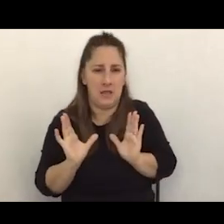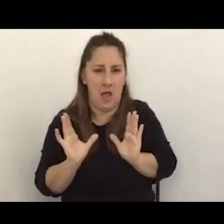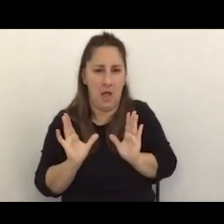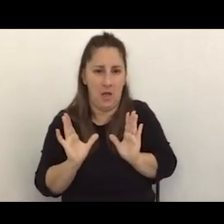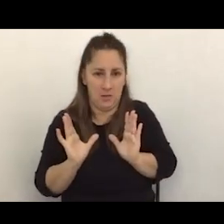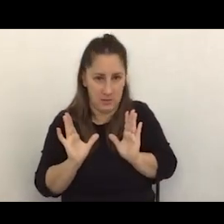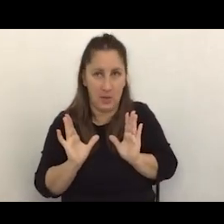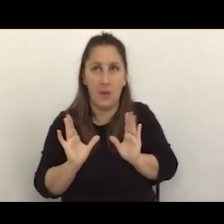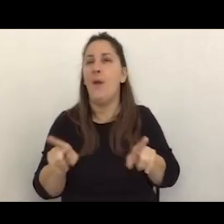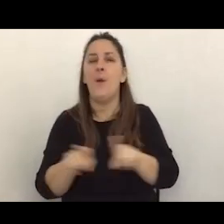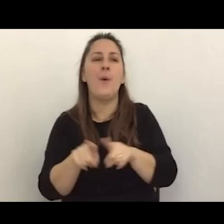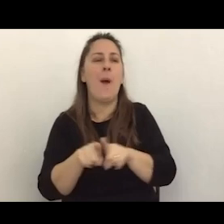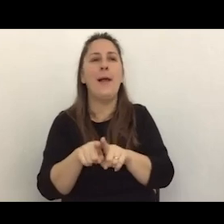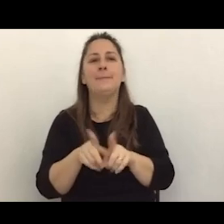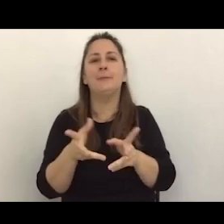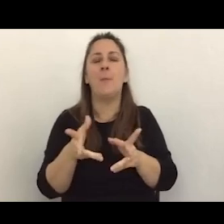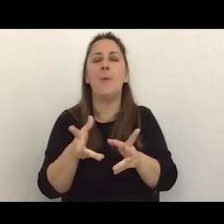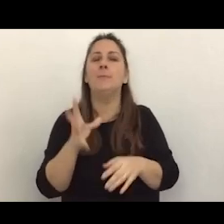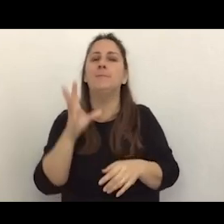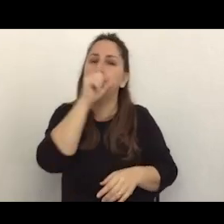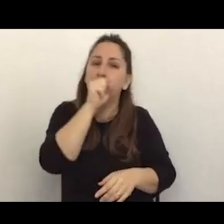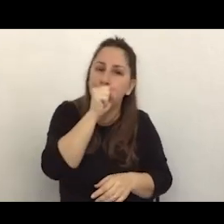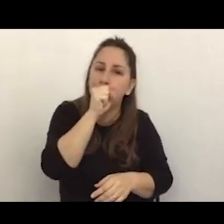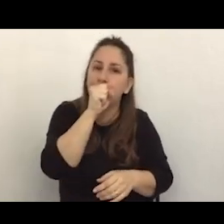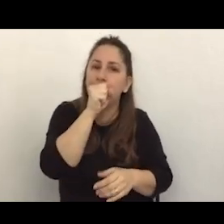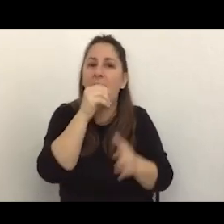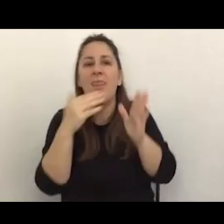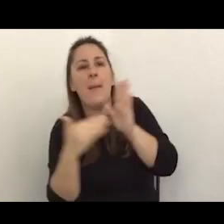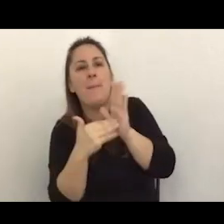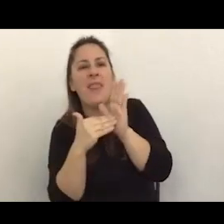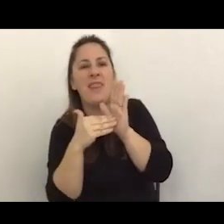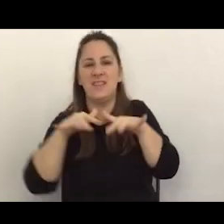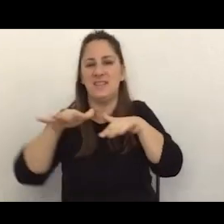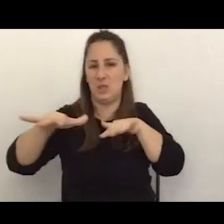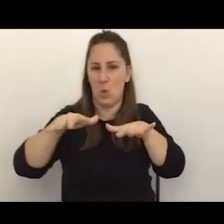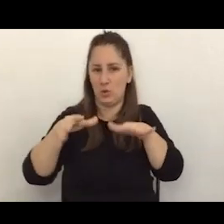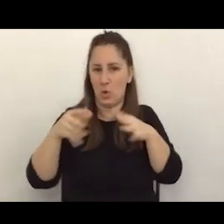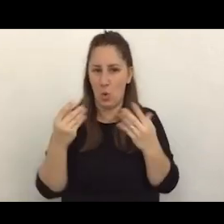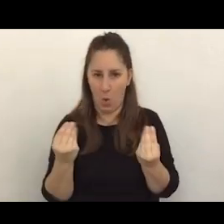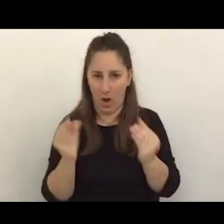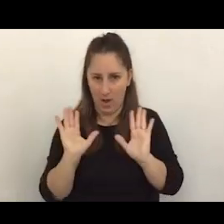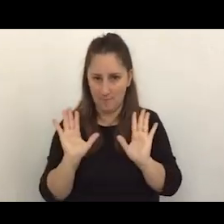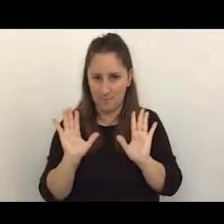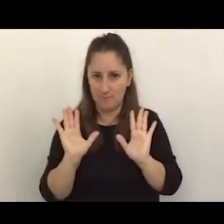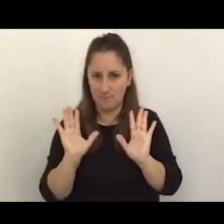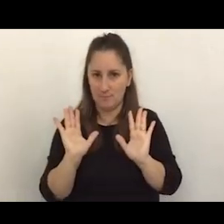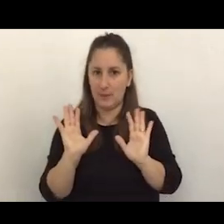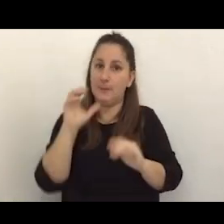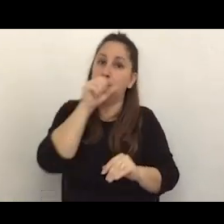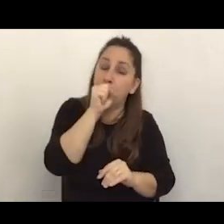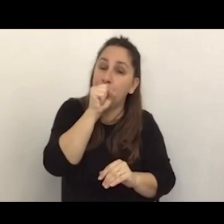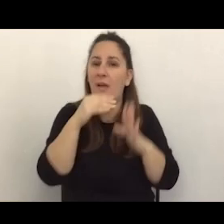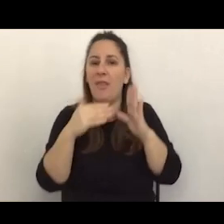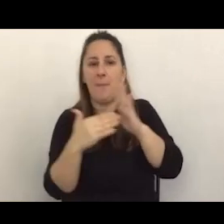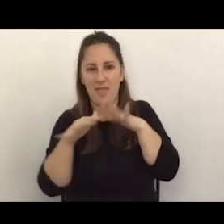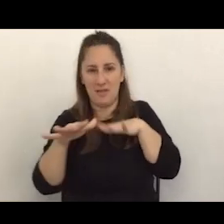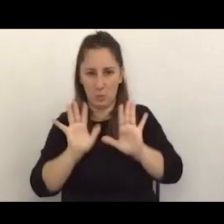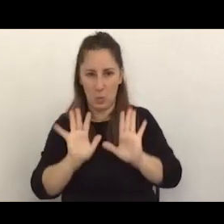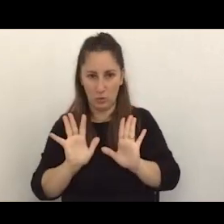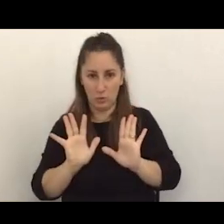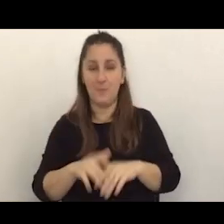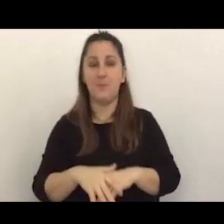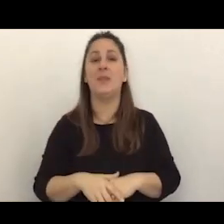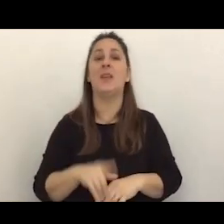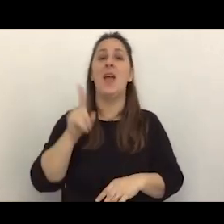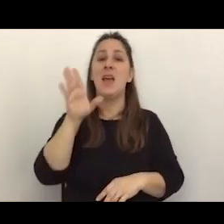de anonimato relativo, si se quiere, que sería el otro método. Y en los Estados